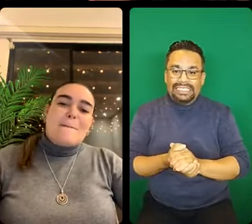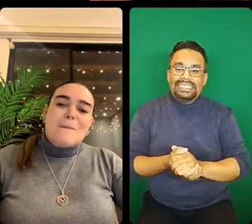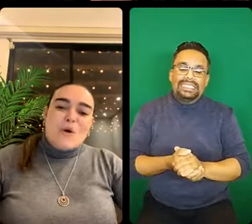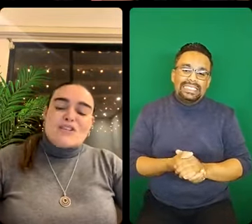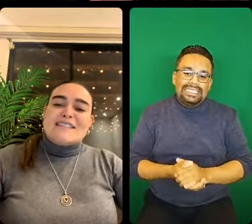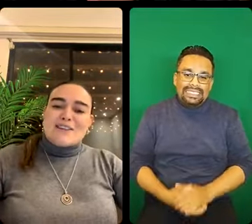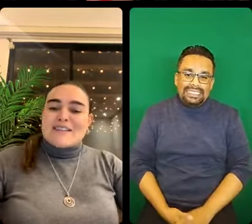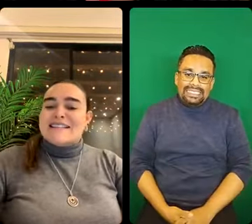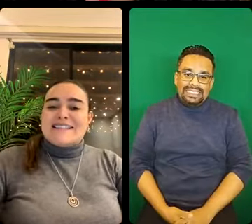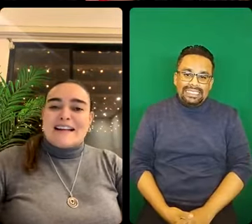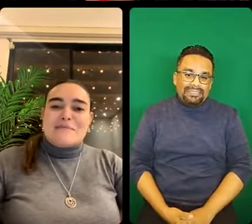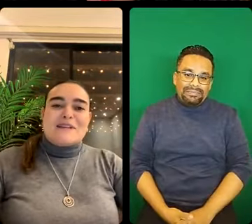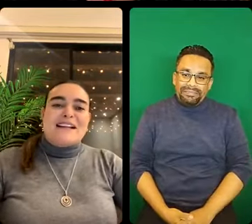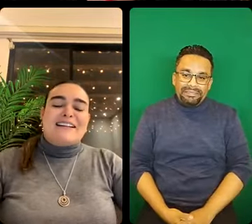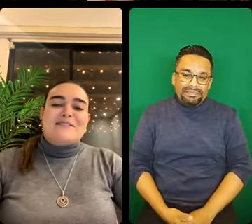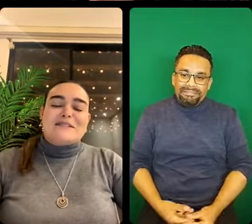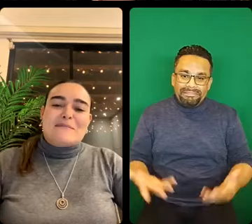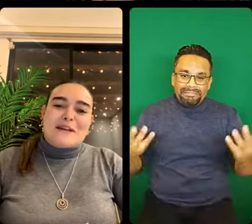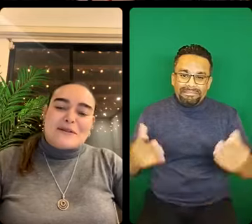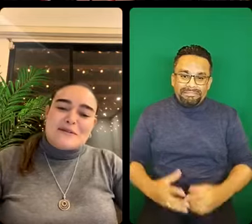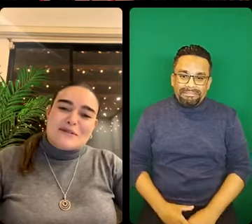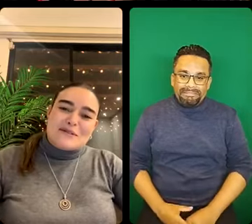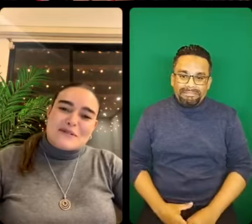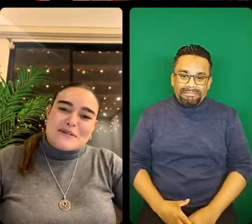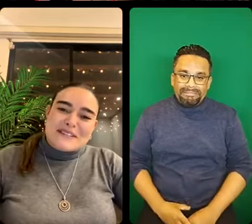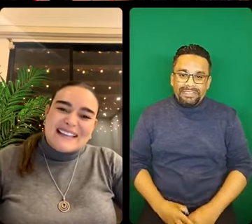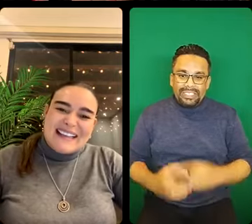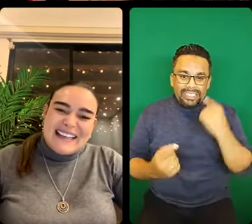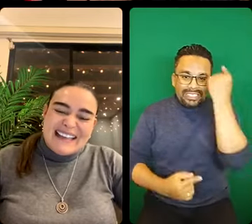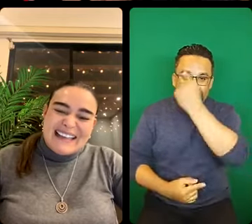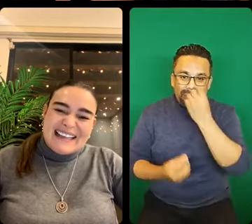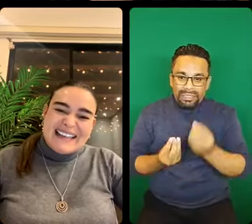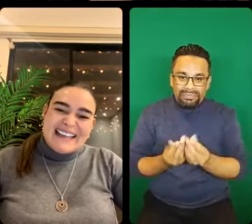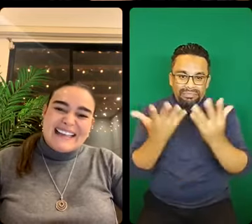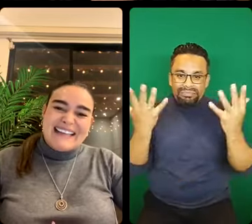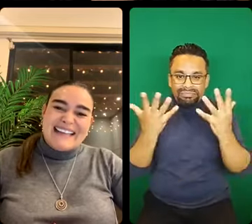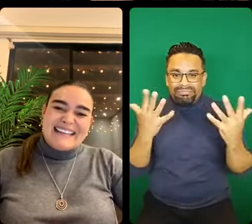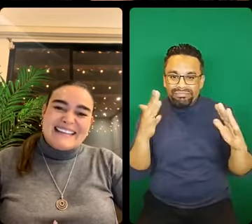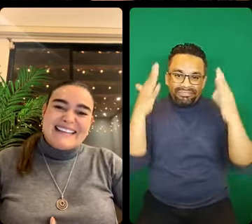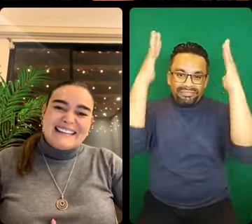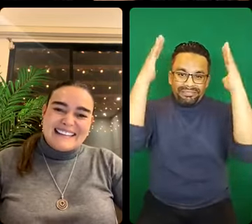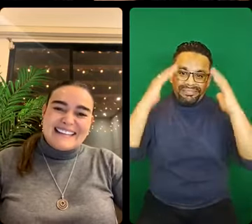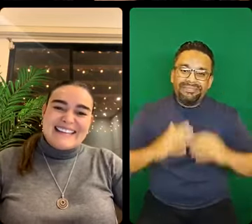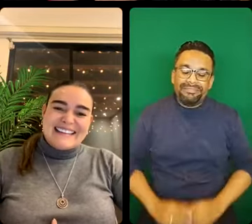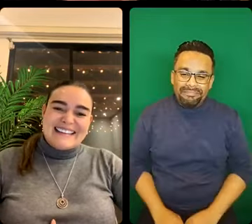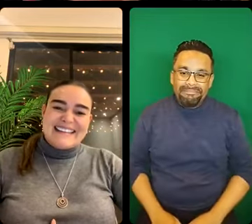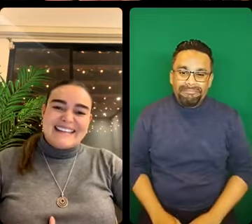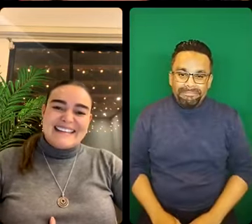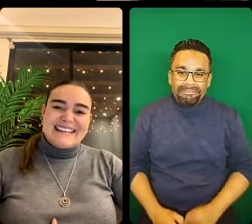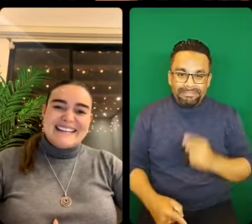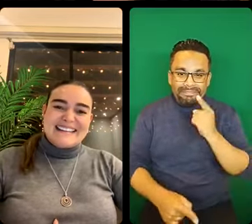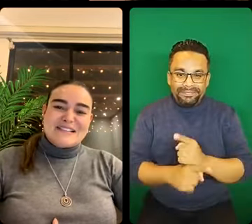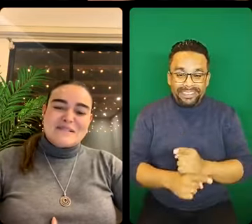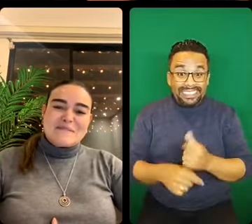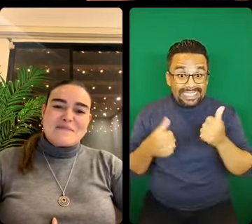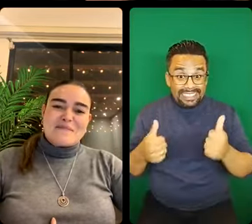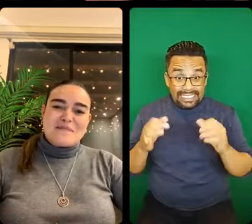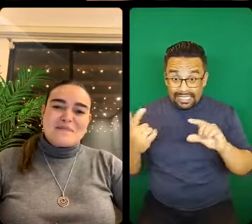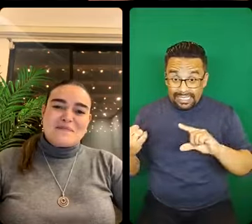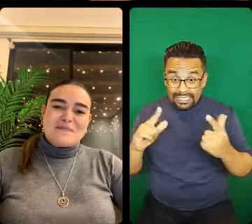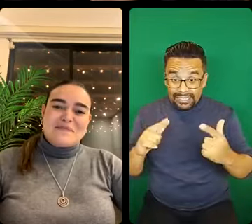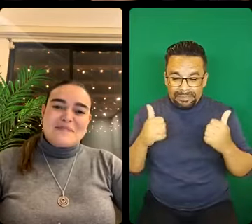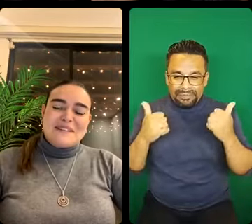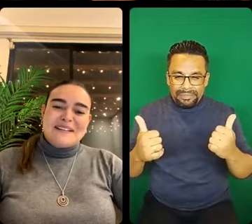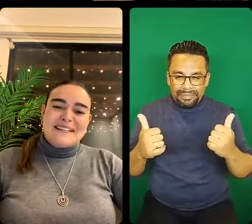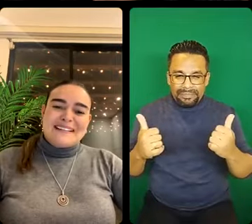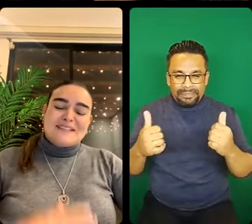amistad, muchas, por supuesto. Celebrando en septiembre juntos todos. Así va a ser. Entonces, chicos, prepárense pues. Cata, te mando un